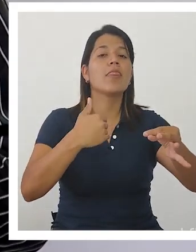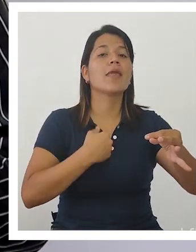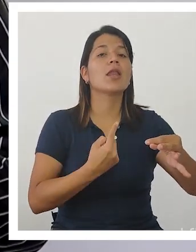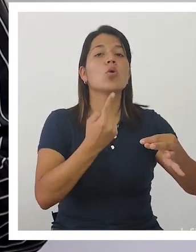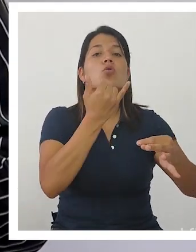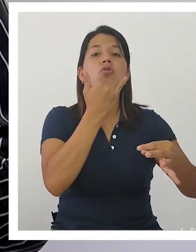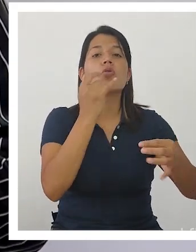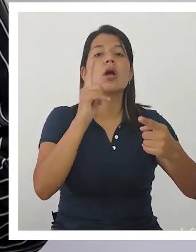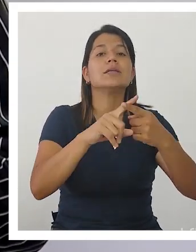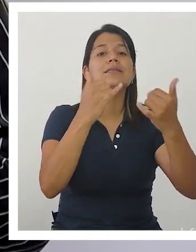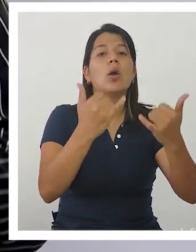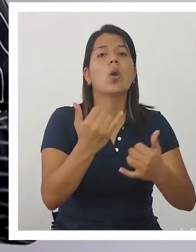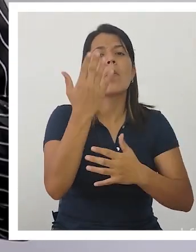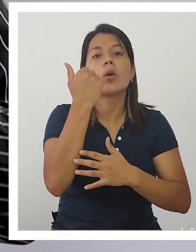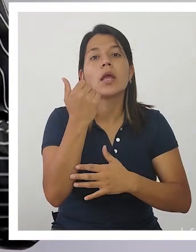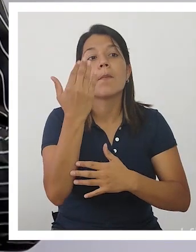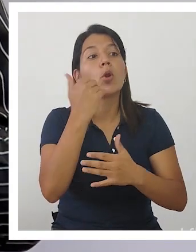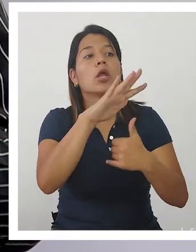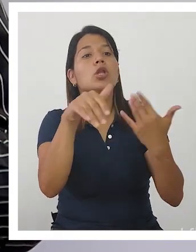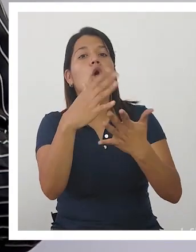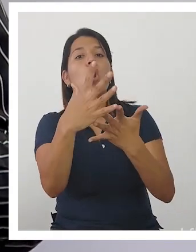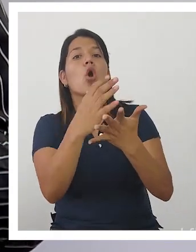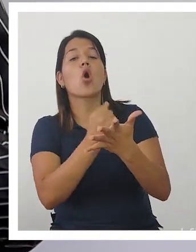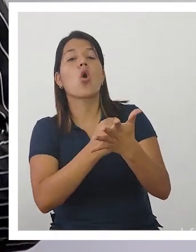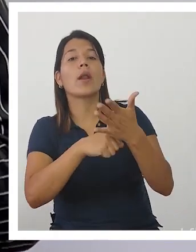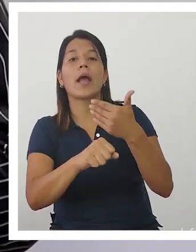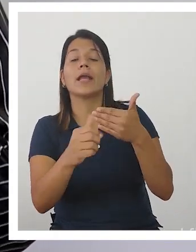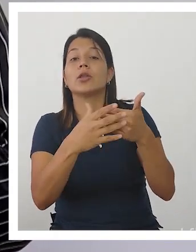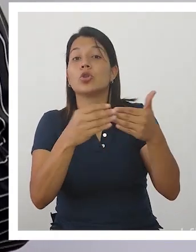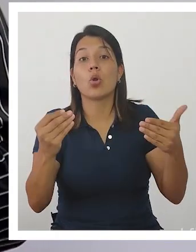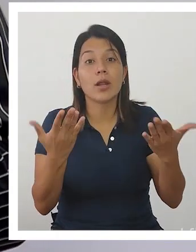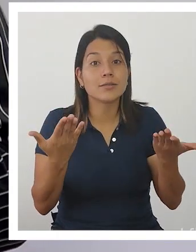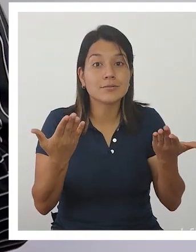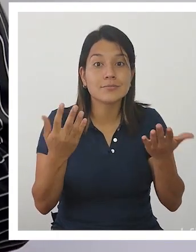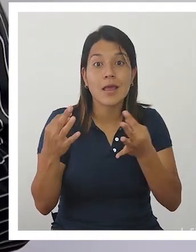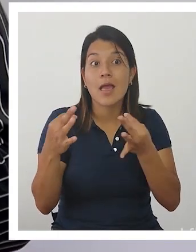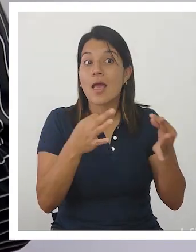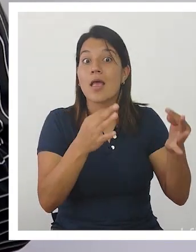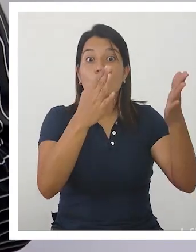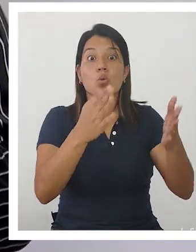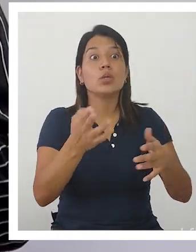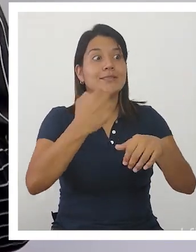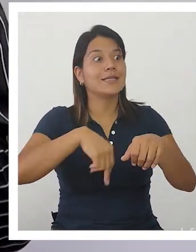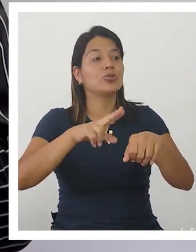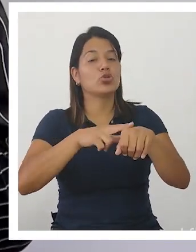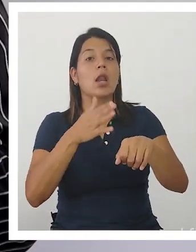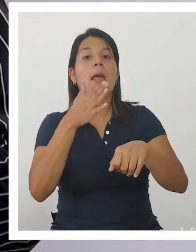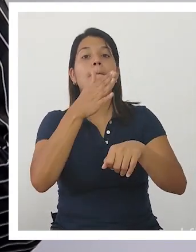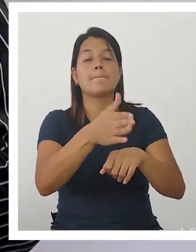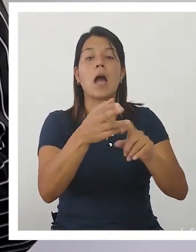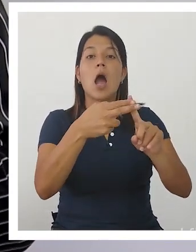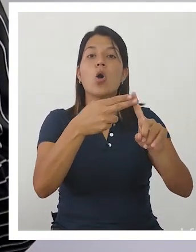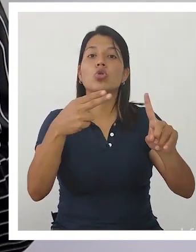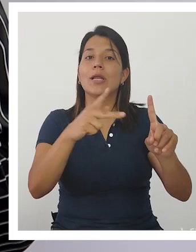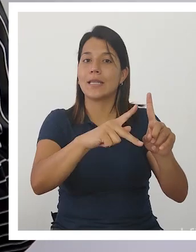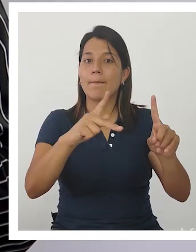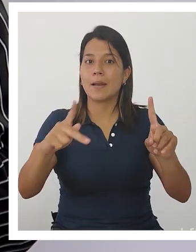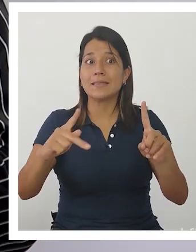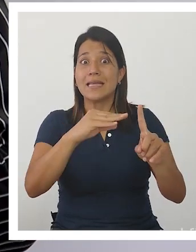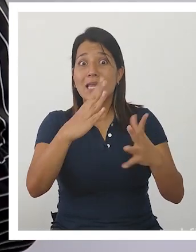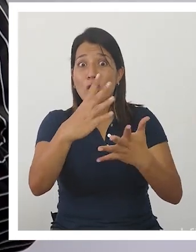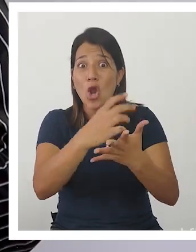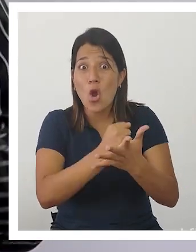todo lo cobra en dólares. El turista nacional va a un hotel de playa o un hotel de montaña y le cobran en